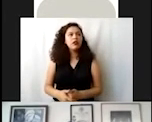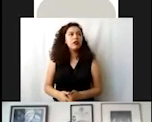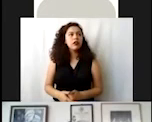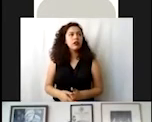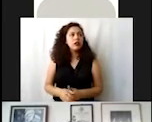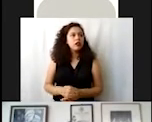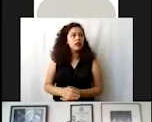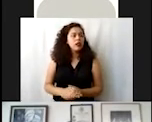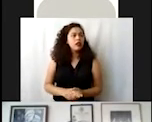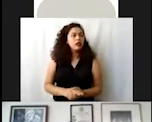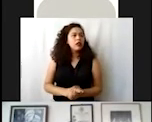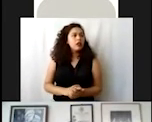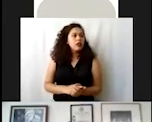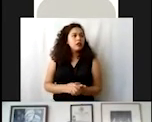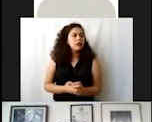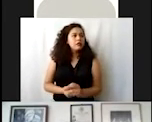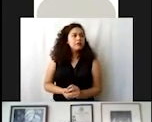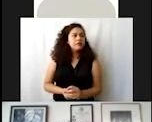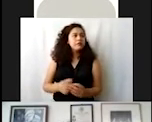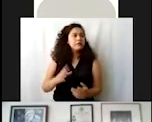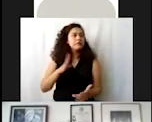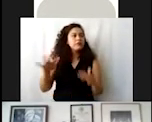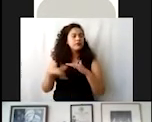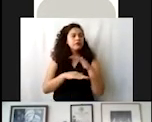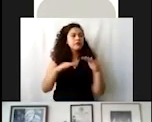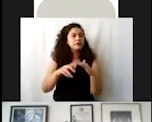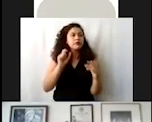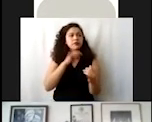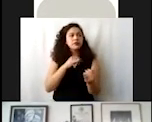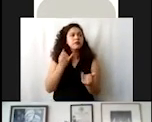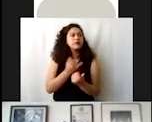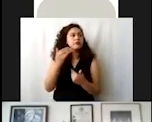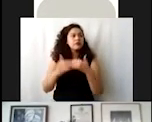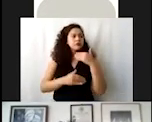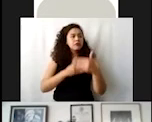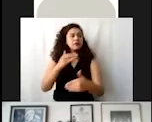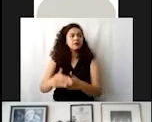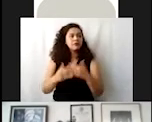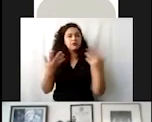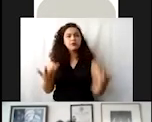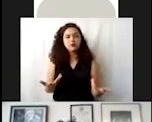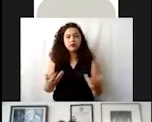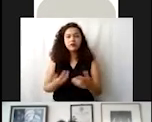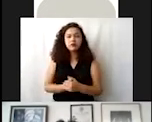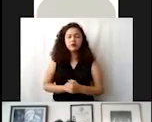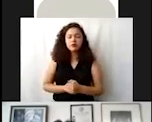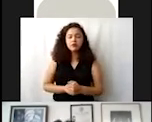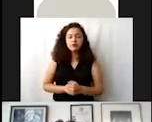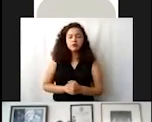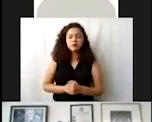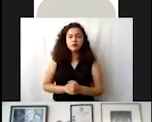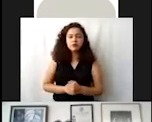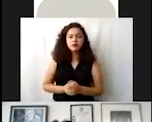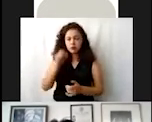Entonces, aquí están los fundamentos, ¿no? Y el procedimiento, pues también vamos a entrar al portal